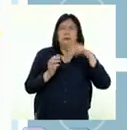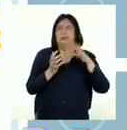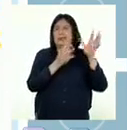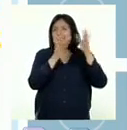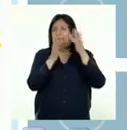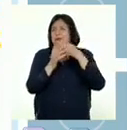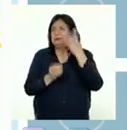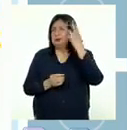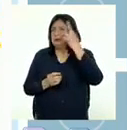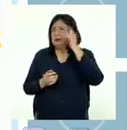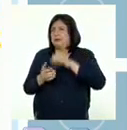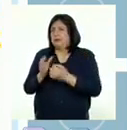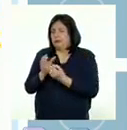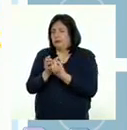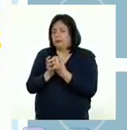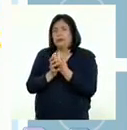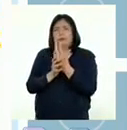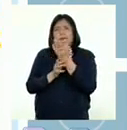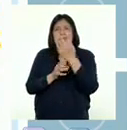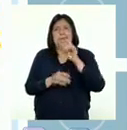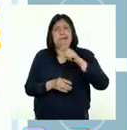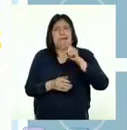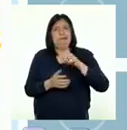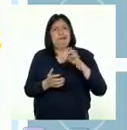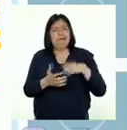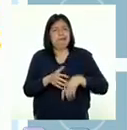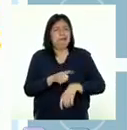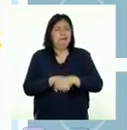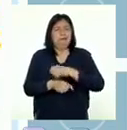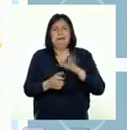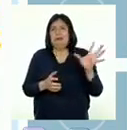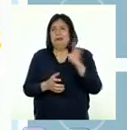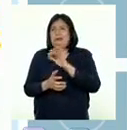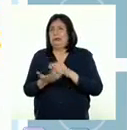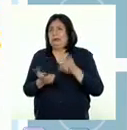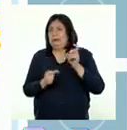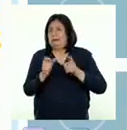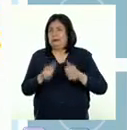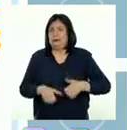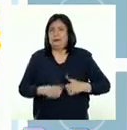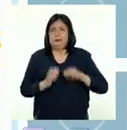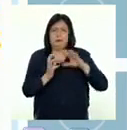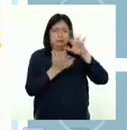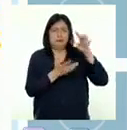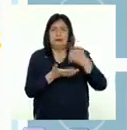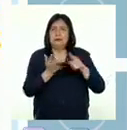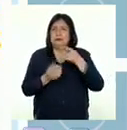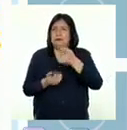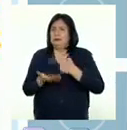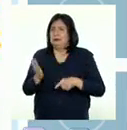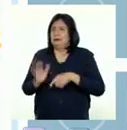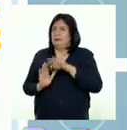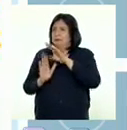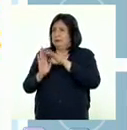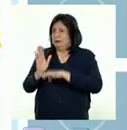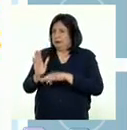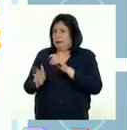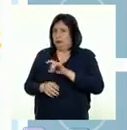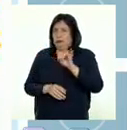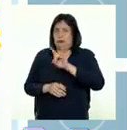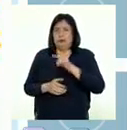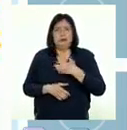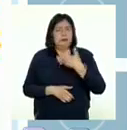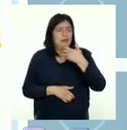la floración de las flores. Va a requerir el esfuerzo de todos los habitantes del planeta y la toma de acciones como reducir el consumo de